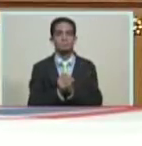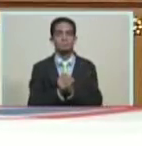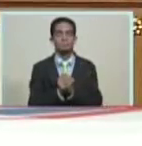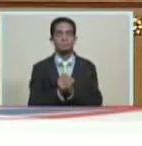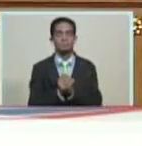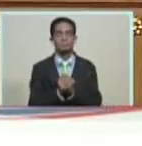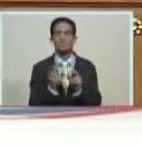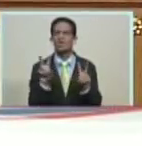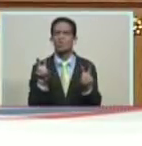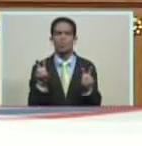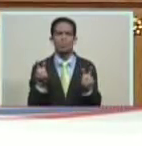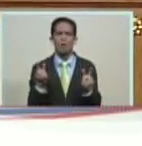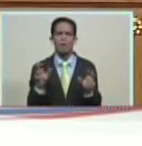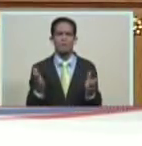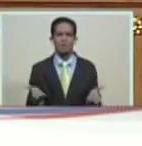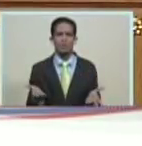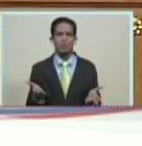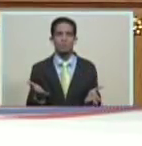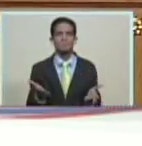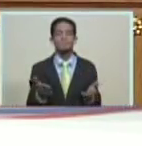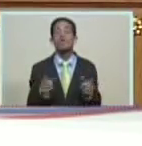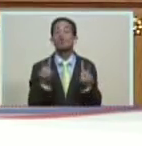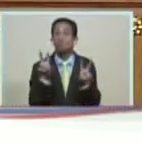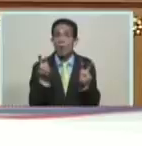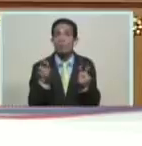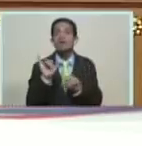Lo nuevo y lo mejor.